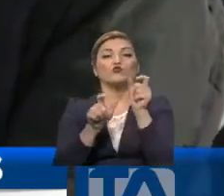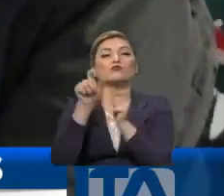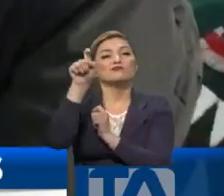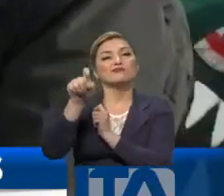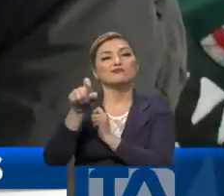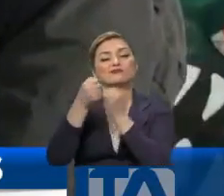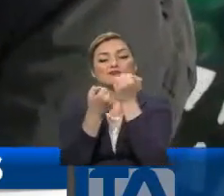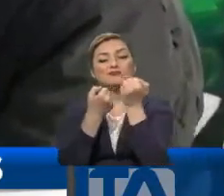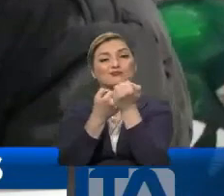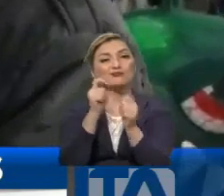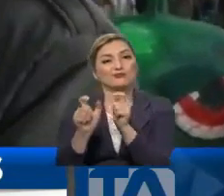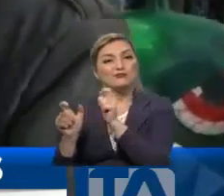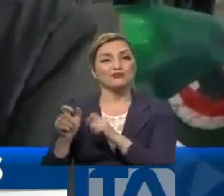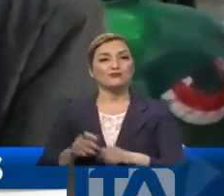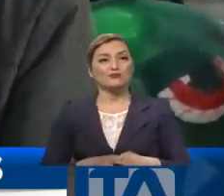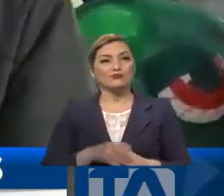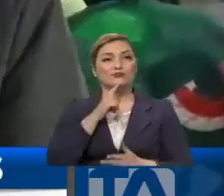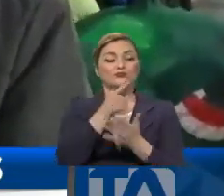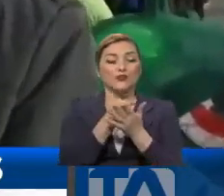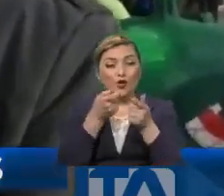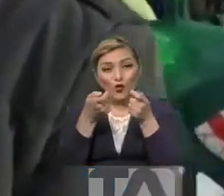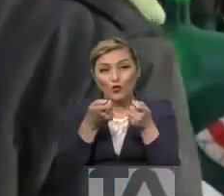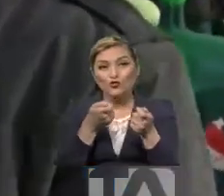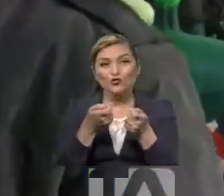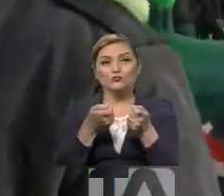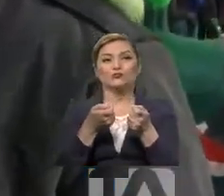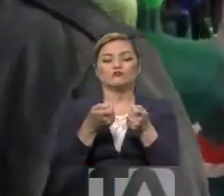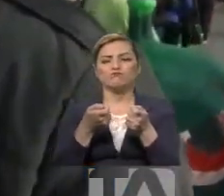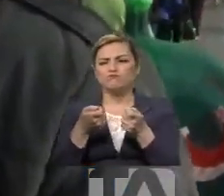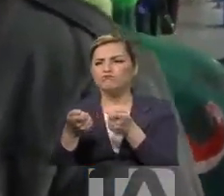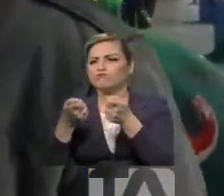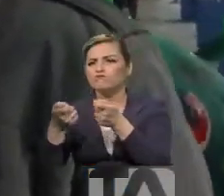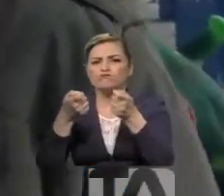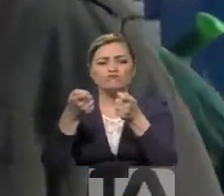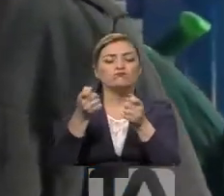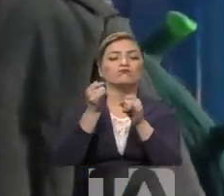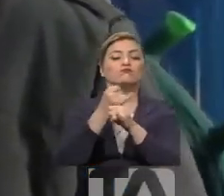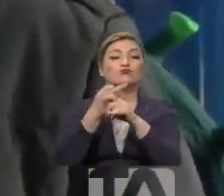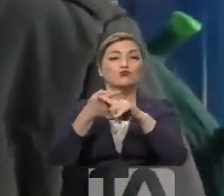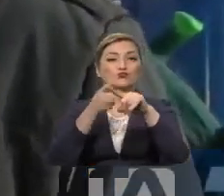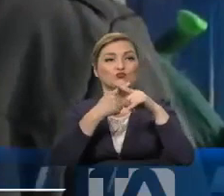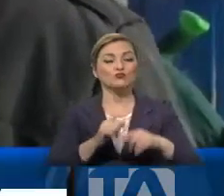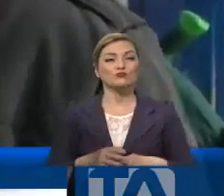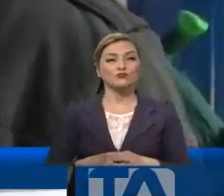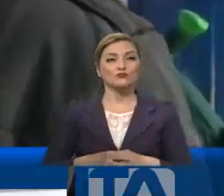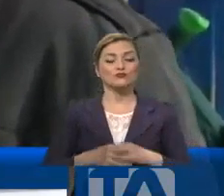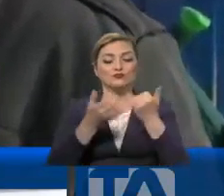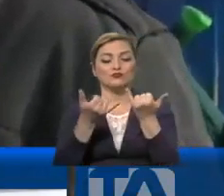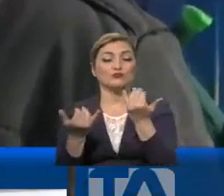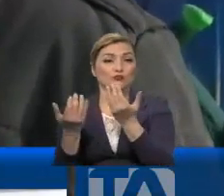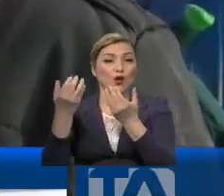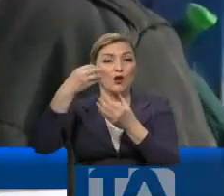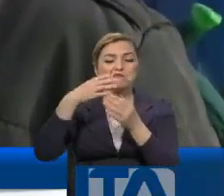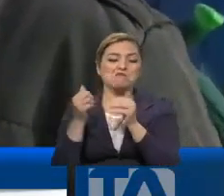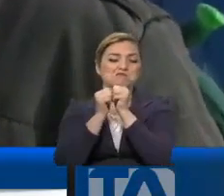necesita también el apoyo de ellos. Por supuesto, estos operativos son recurrentes con diversas instituciones. En el día de hoy nos acompaña acompaña la